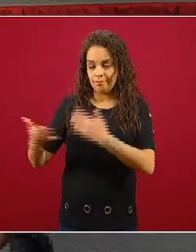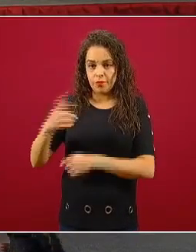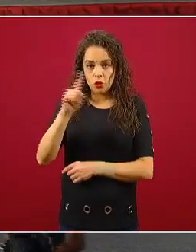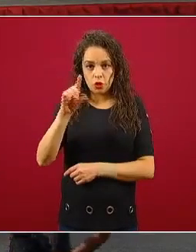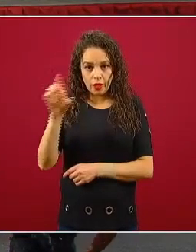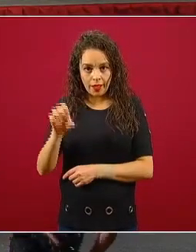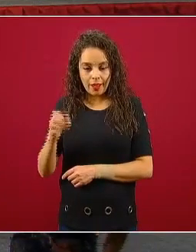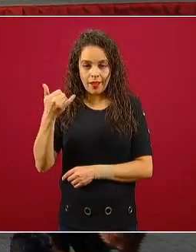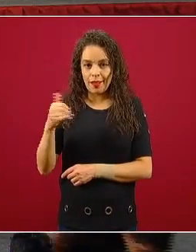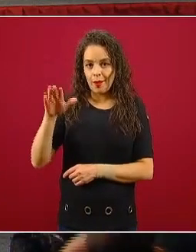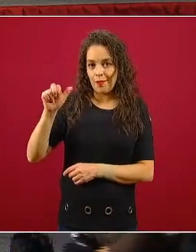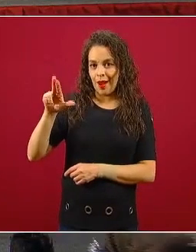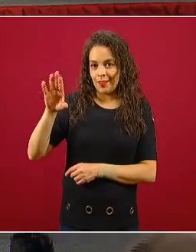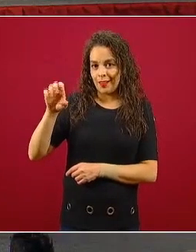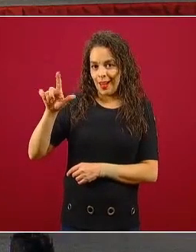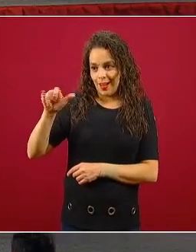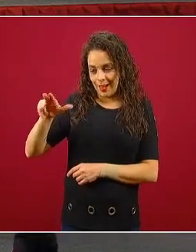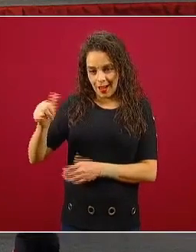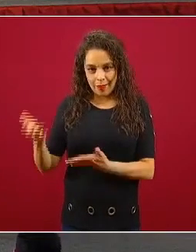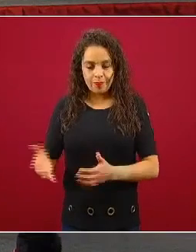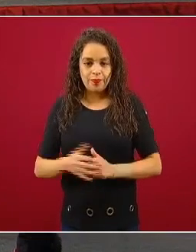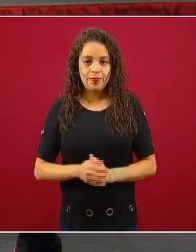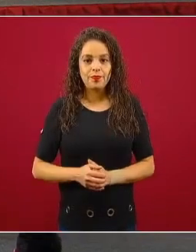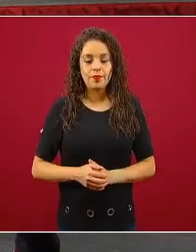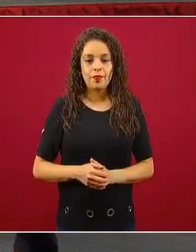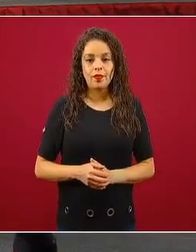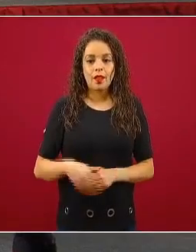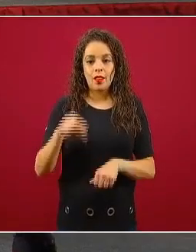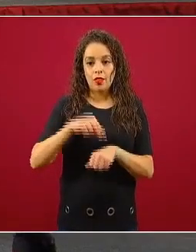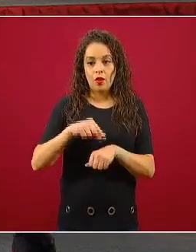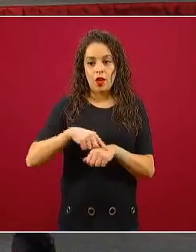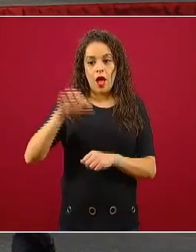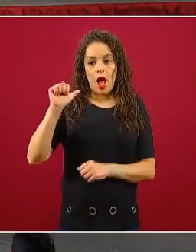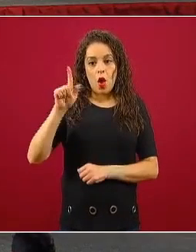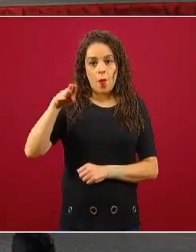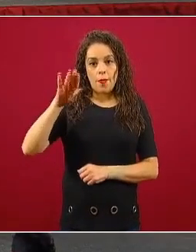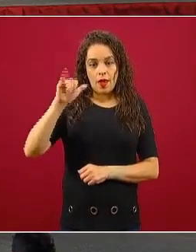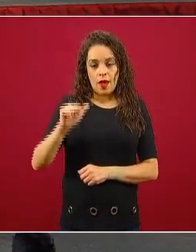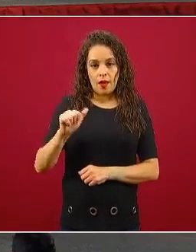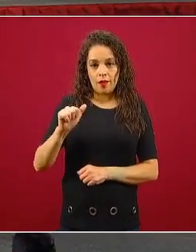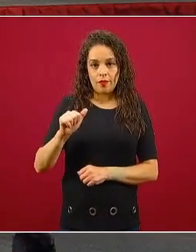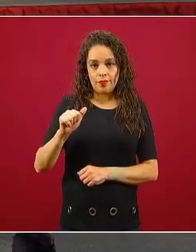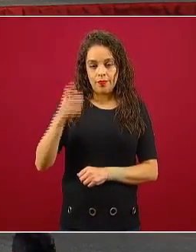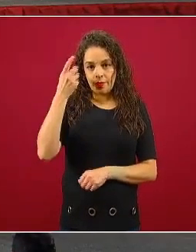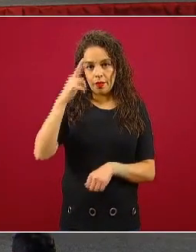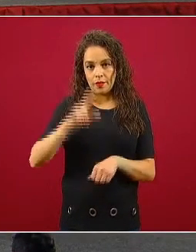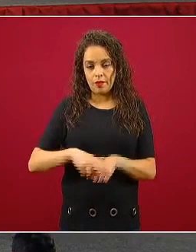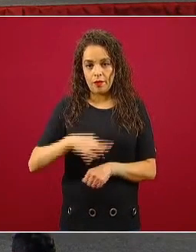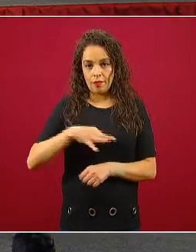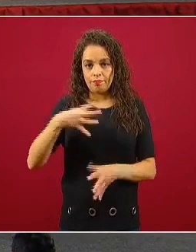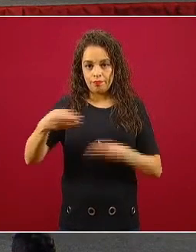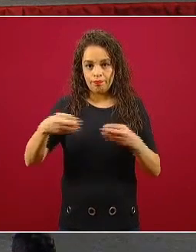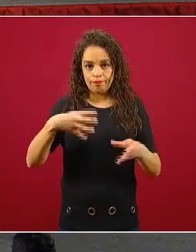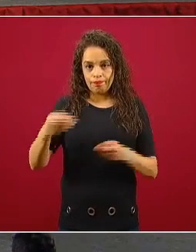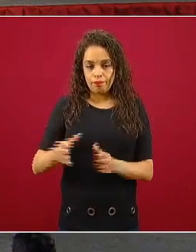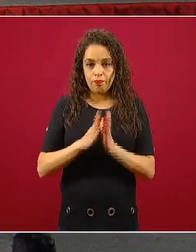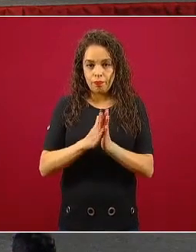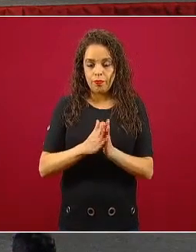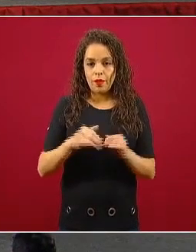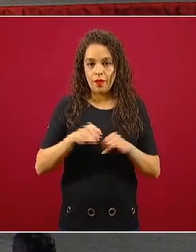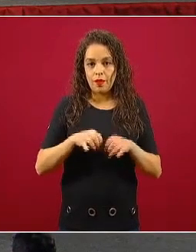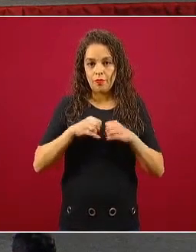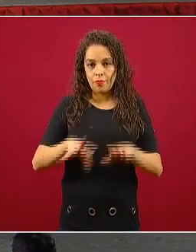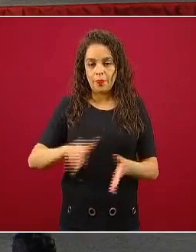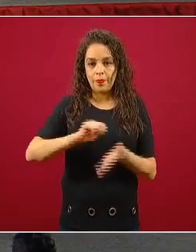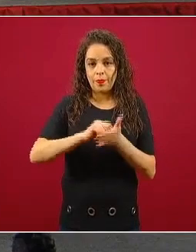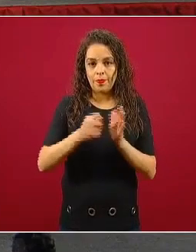bienvenidos. Le pido entonces al doctor José Luis Salomía, director de Epidemiología, que nos presente el informe técnico. Con